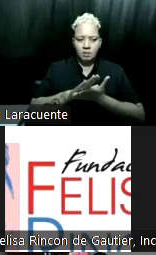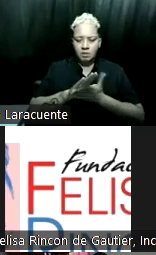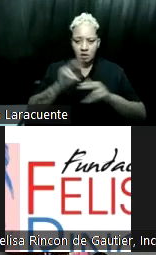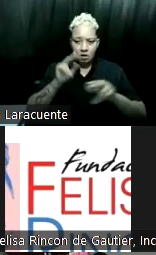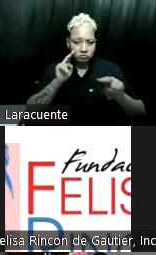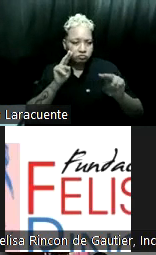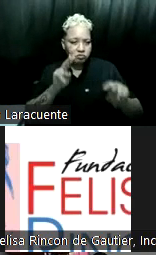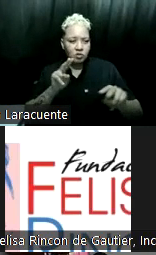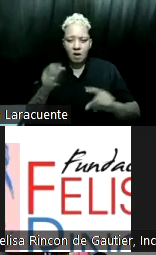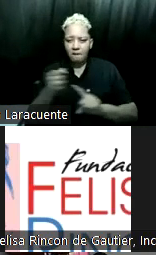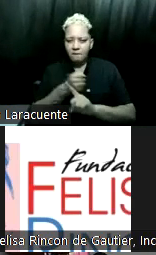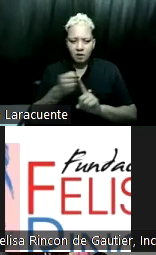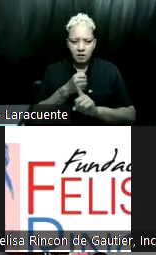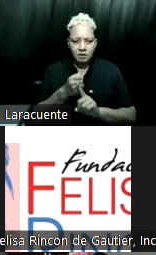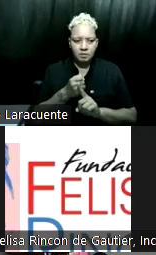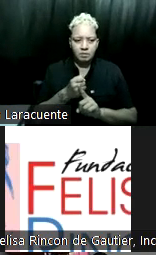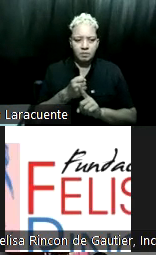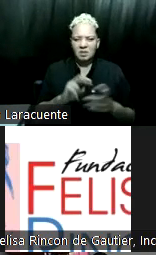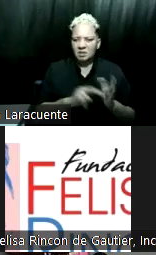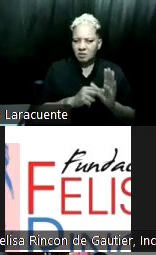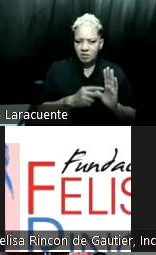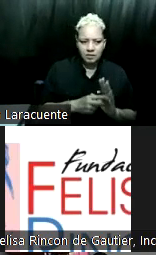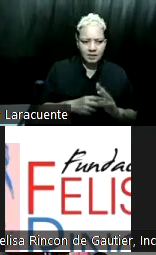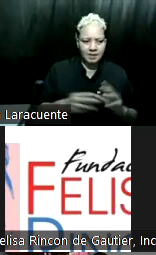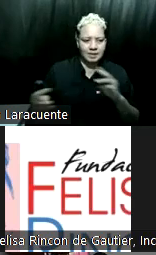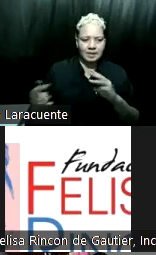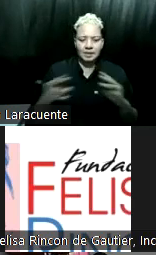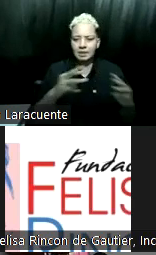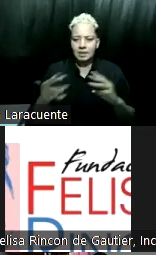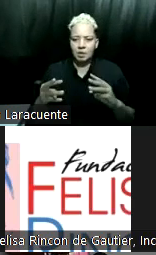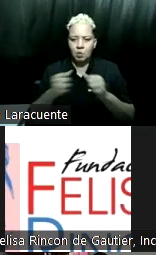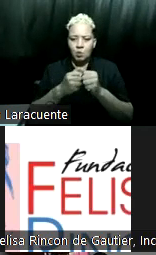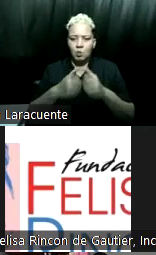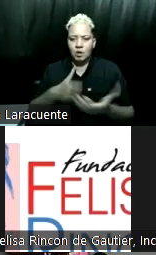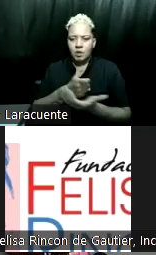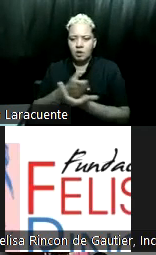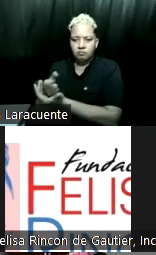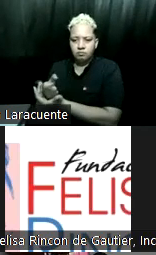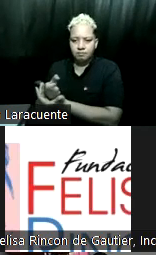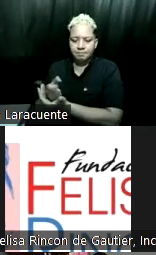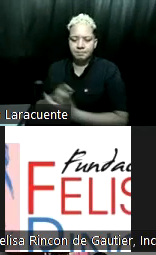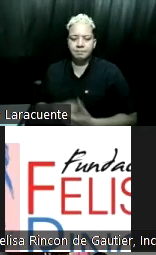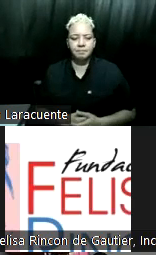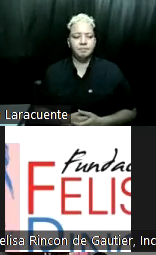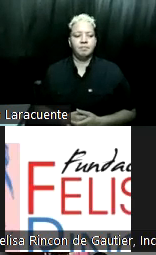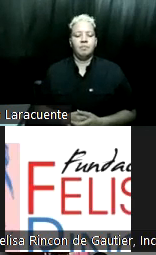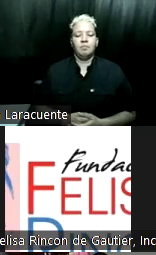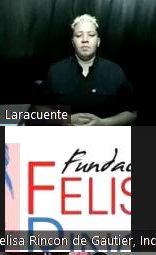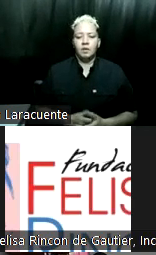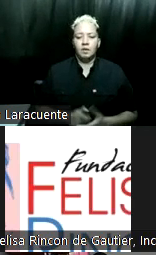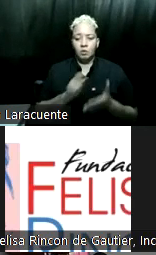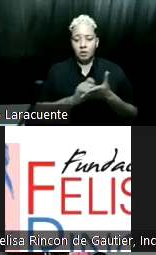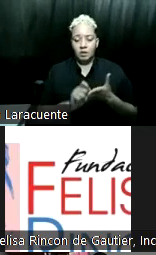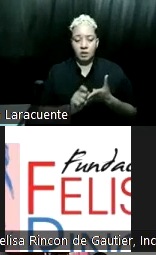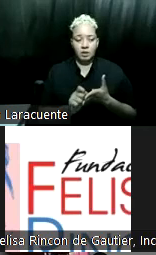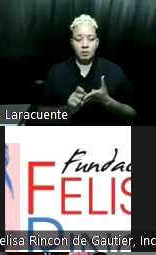observar violencia. En otras palabras, es guerra sin el tiroteo. Esto lo escribe Orwell en